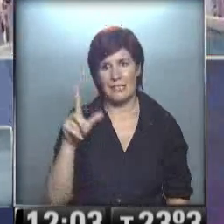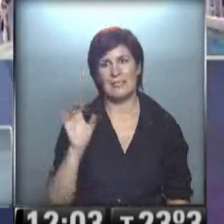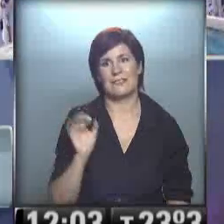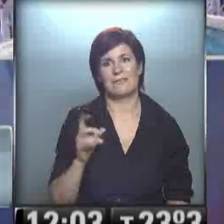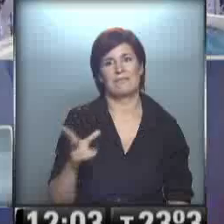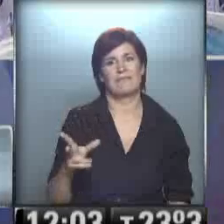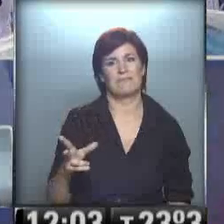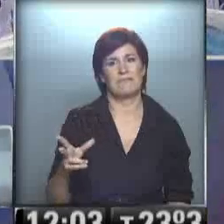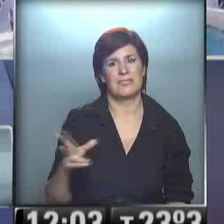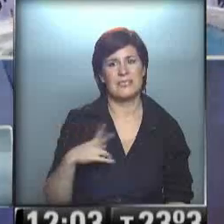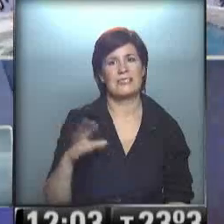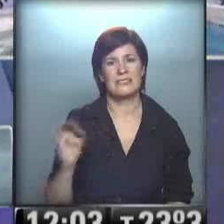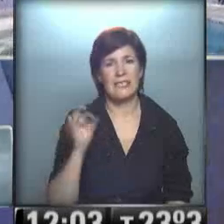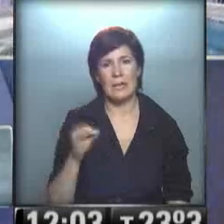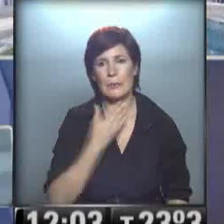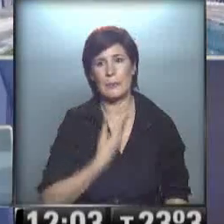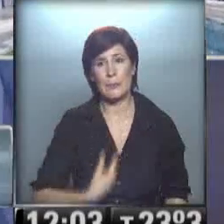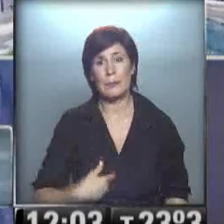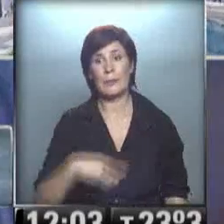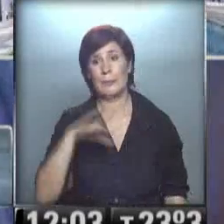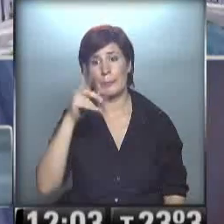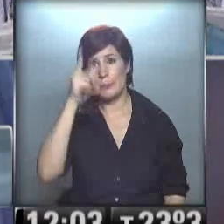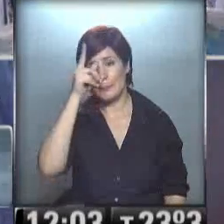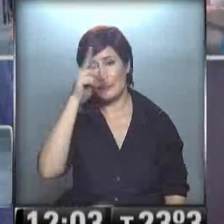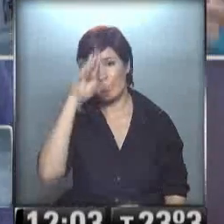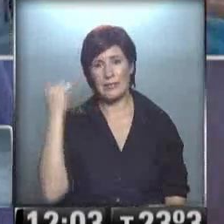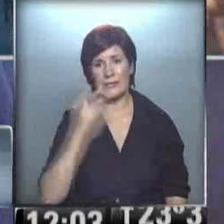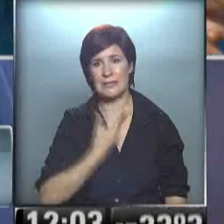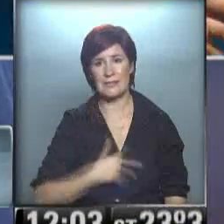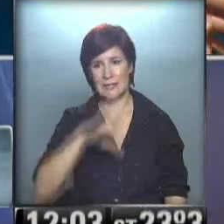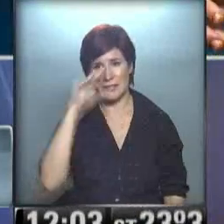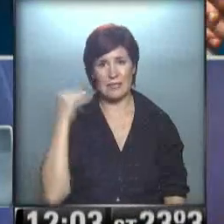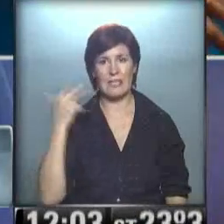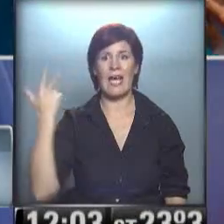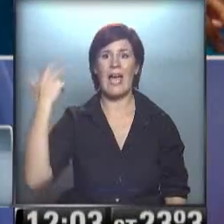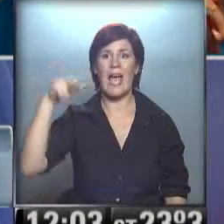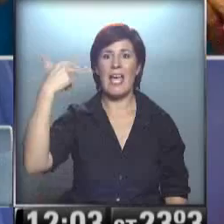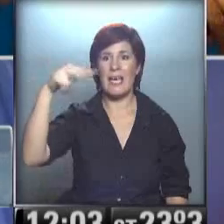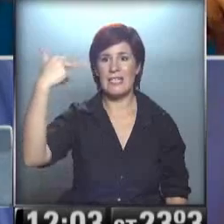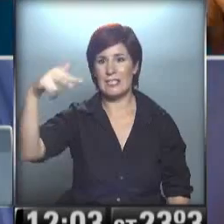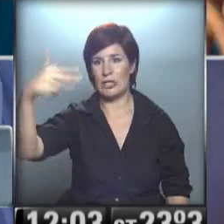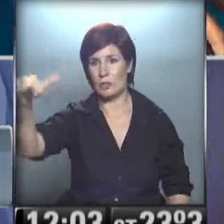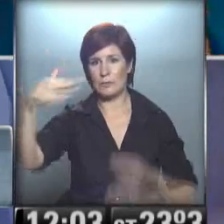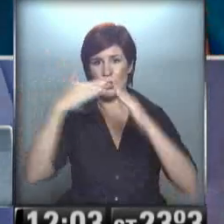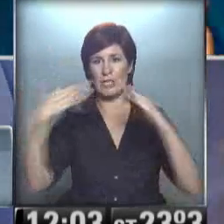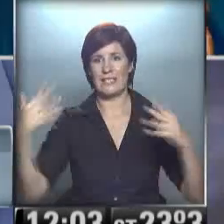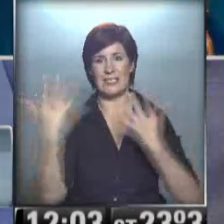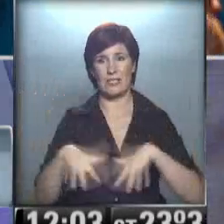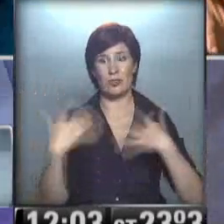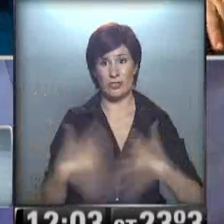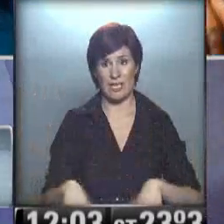bien corroborado, que la presidenta estaba ya llegando en el helicóptero al helipuerto de Casa de Gobierno, el